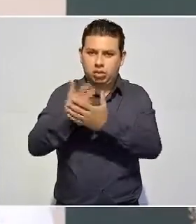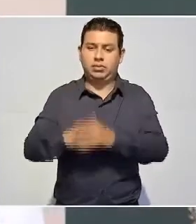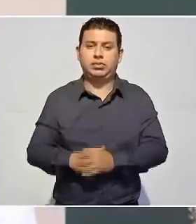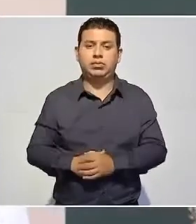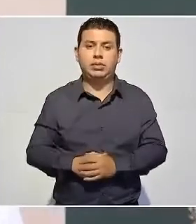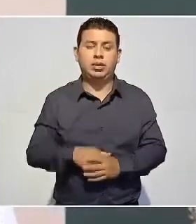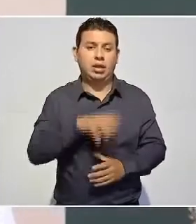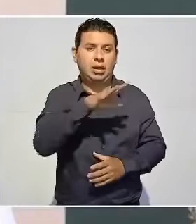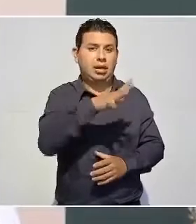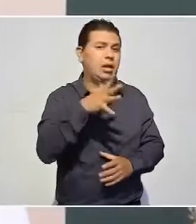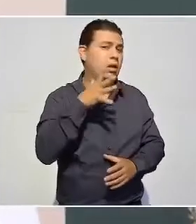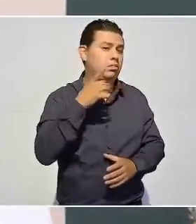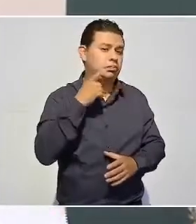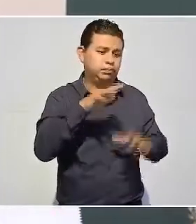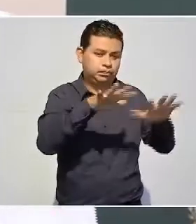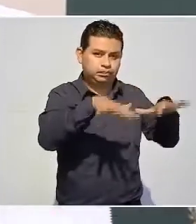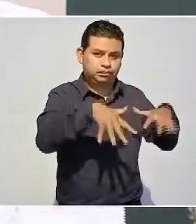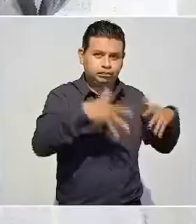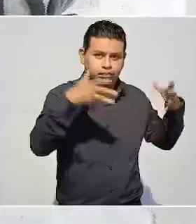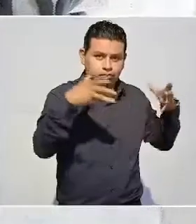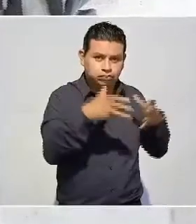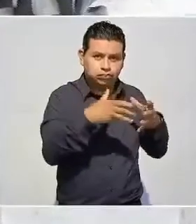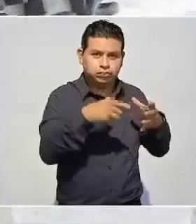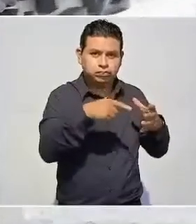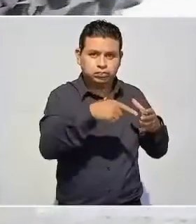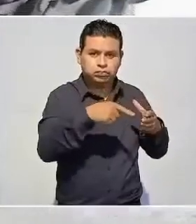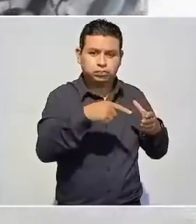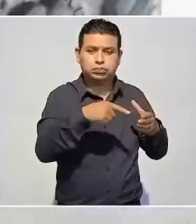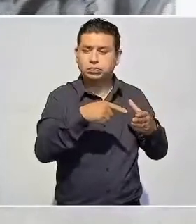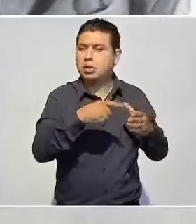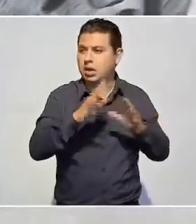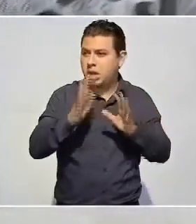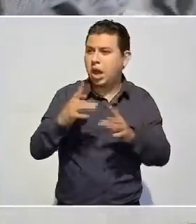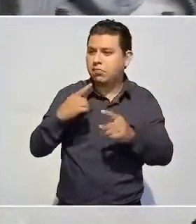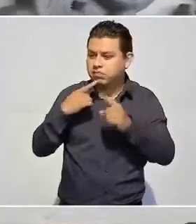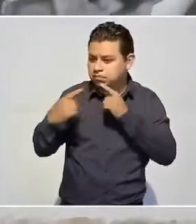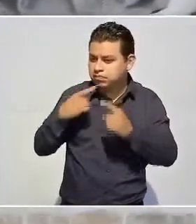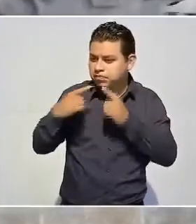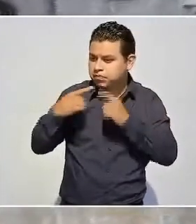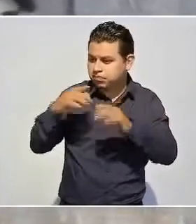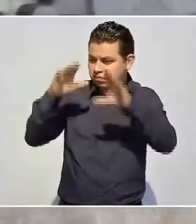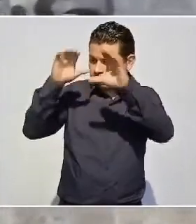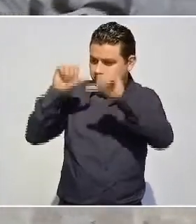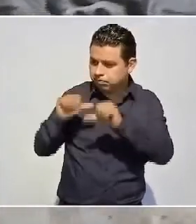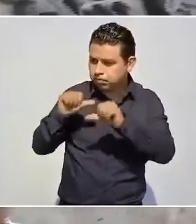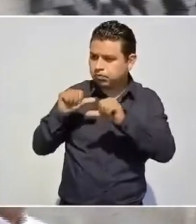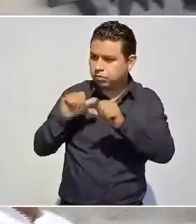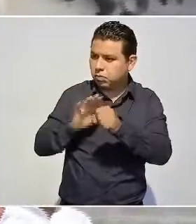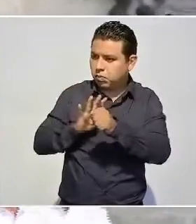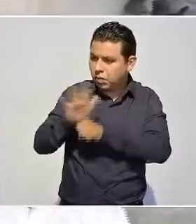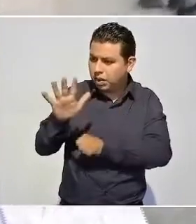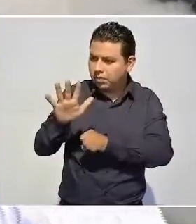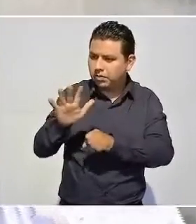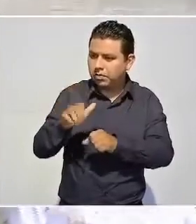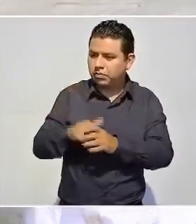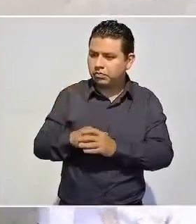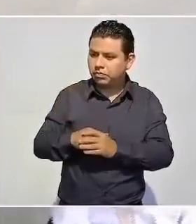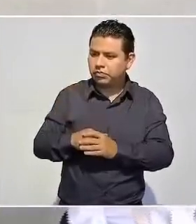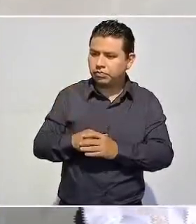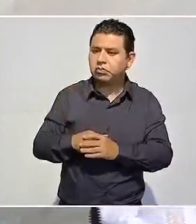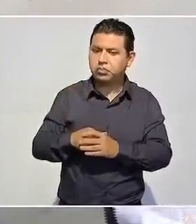de Justicia de la Nación acaba de resolver que deben